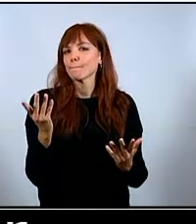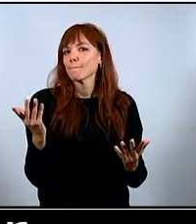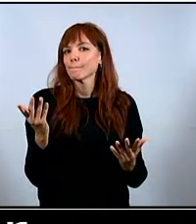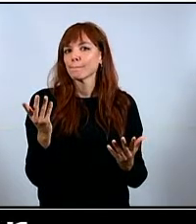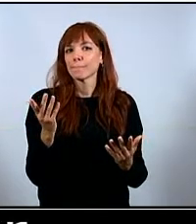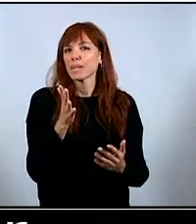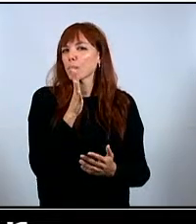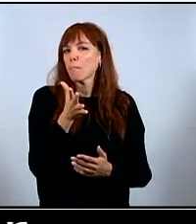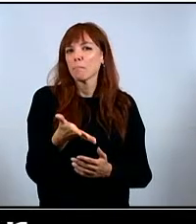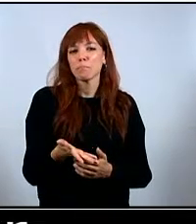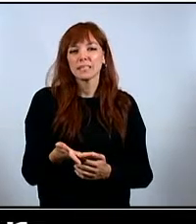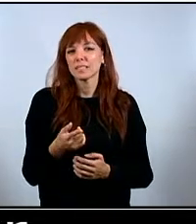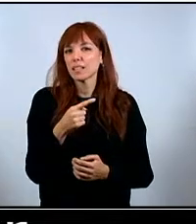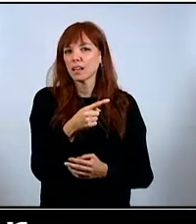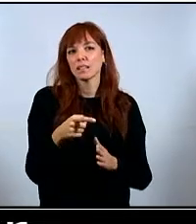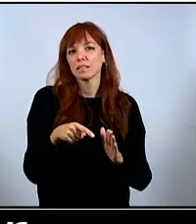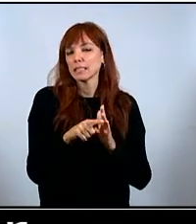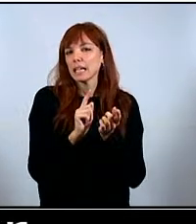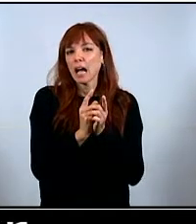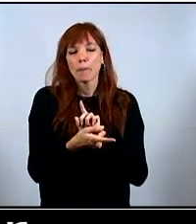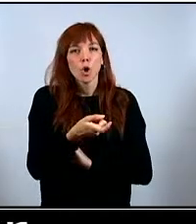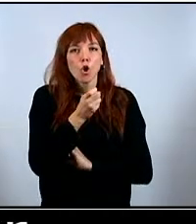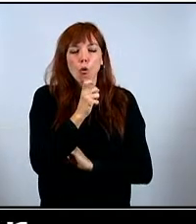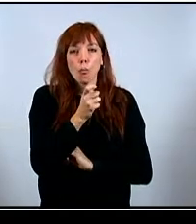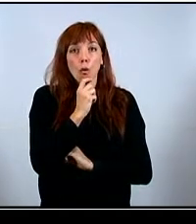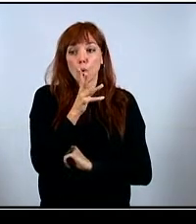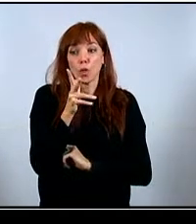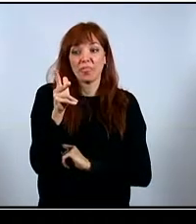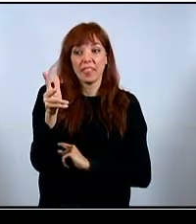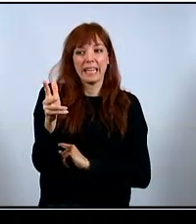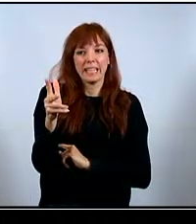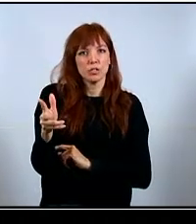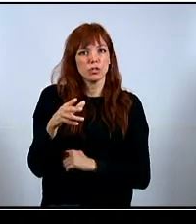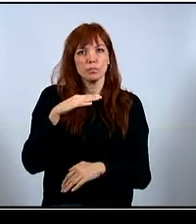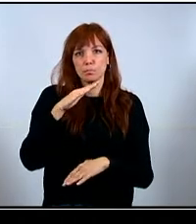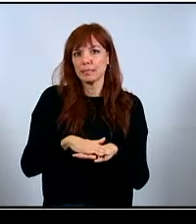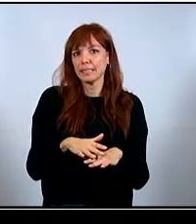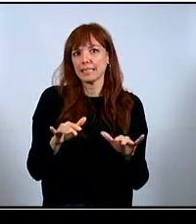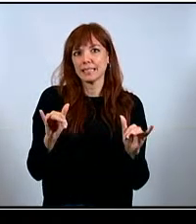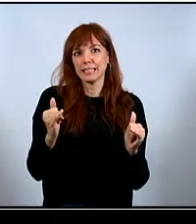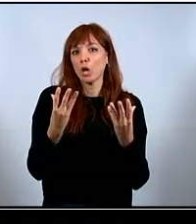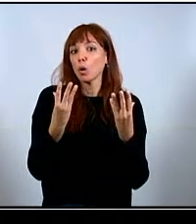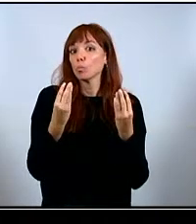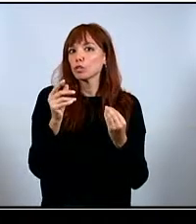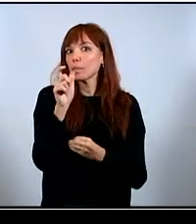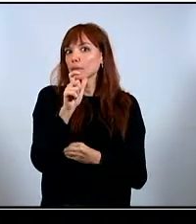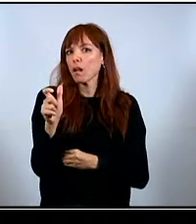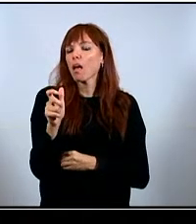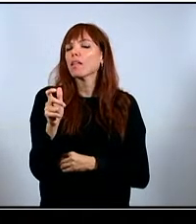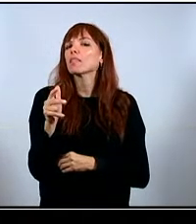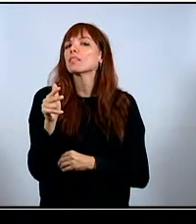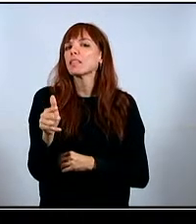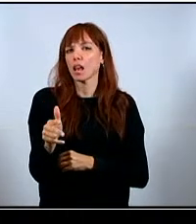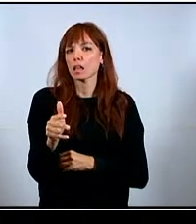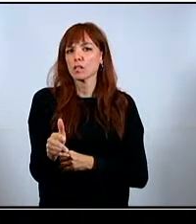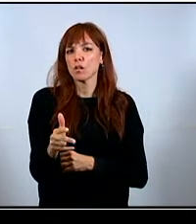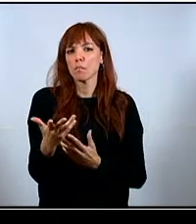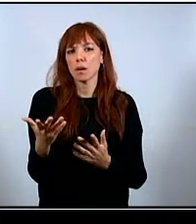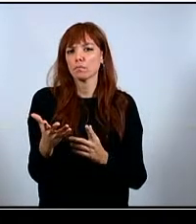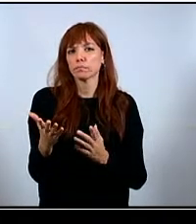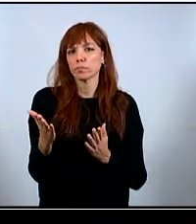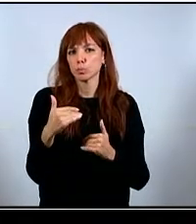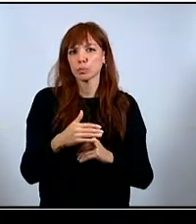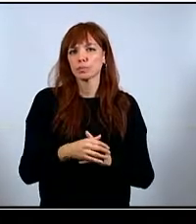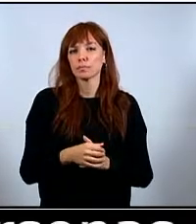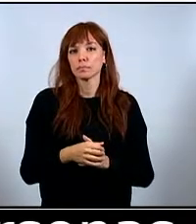¿Qué paso hay que dar? Porque es un derecho que no se está ejerciendo. Hay muchísimas personas que tienen ese derecho y no lo pueden tener. Pues